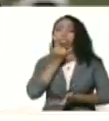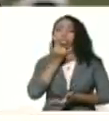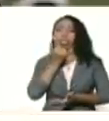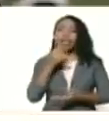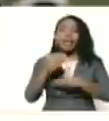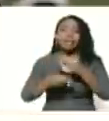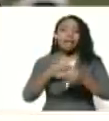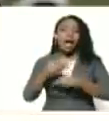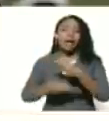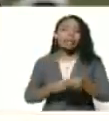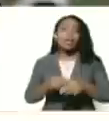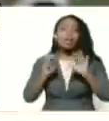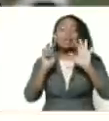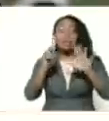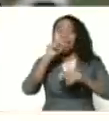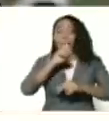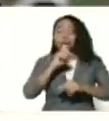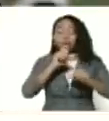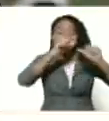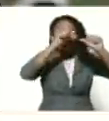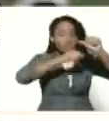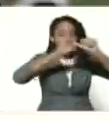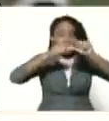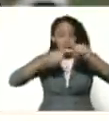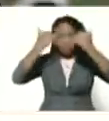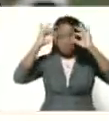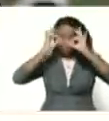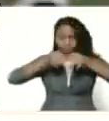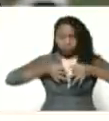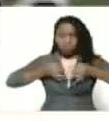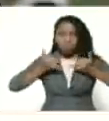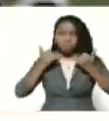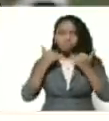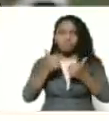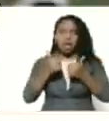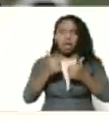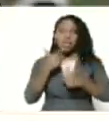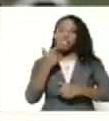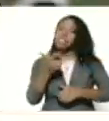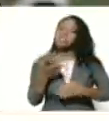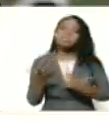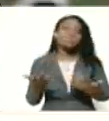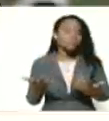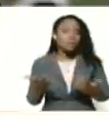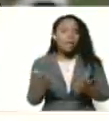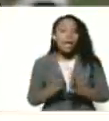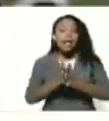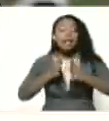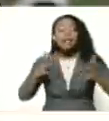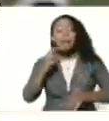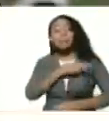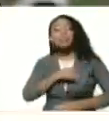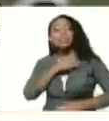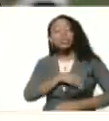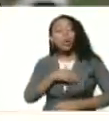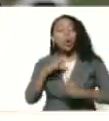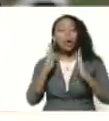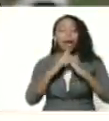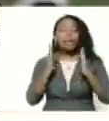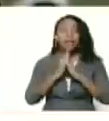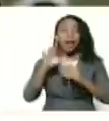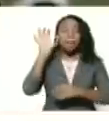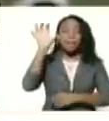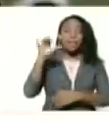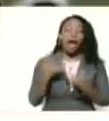cometidos. 7 años para revisarnos bien y decir, Gran Misión Hogares de la Patria, ahora